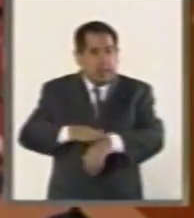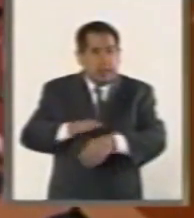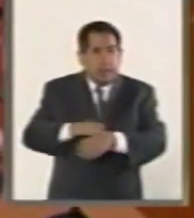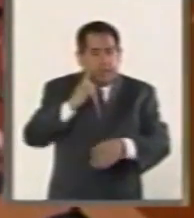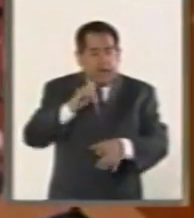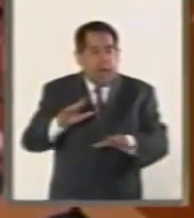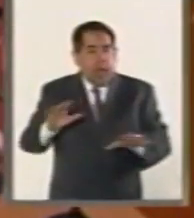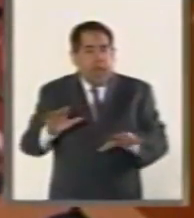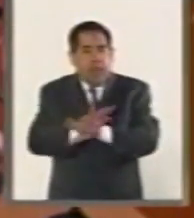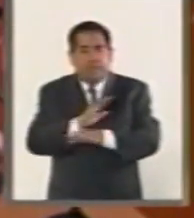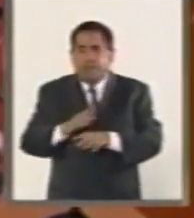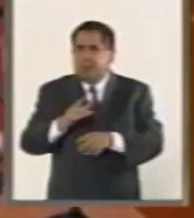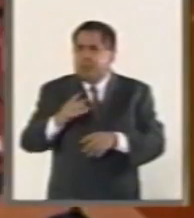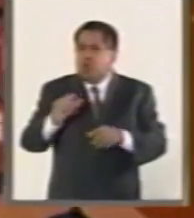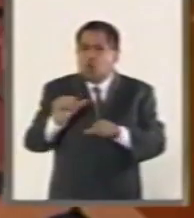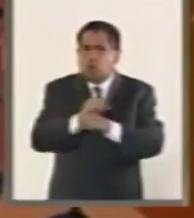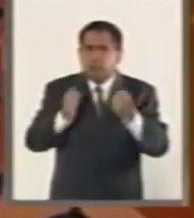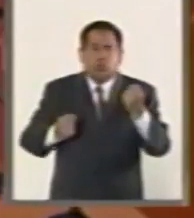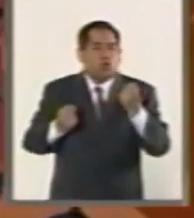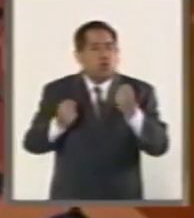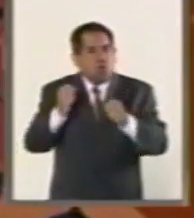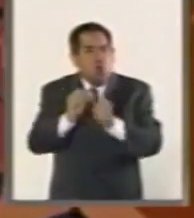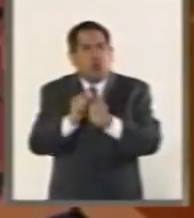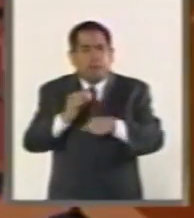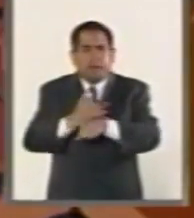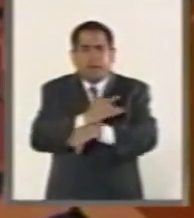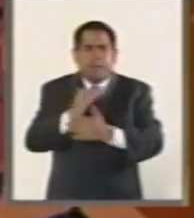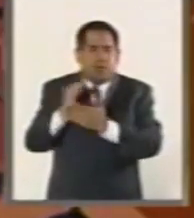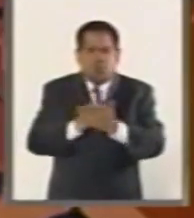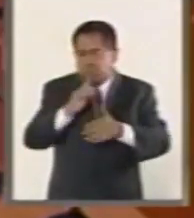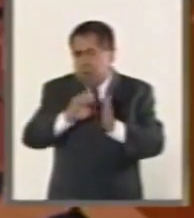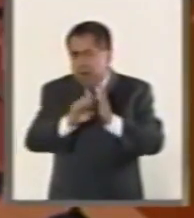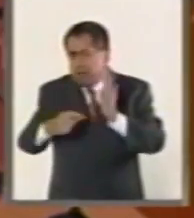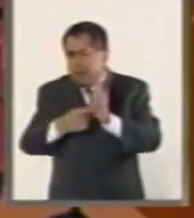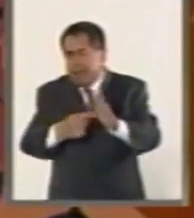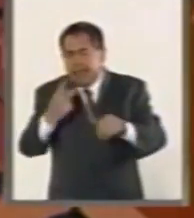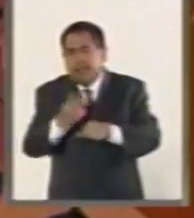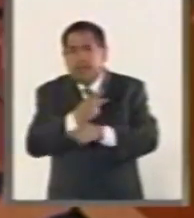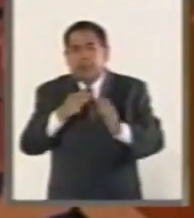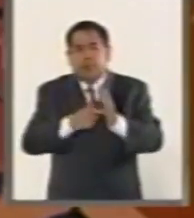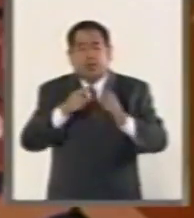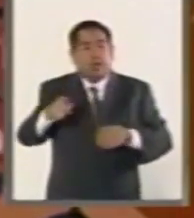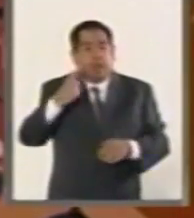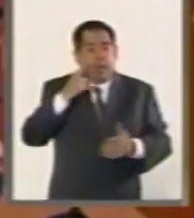de más bajos niveles de emisión. Yo les voy a poner un ejemplo de lo que sucedió, por ejemplo, en